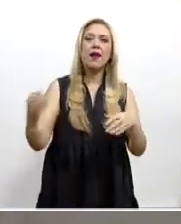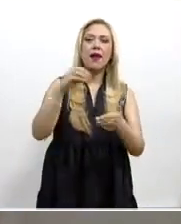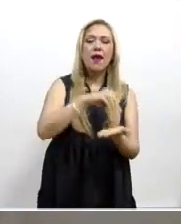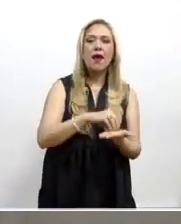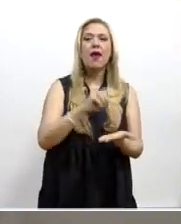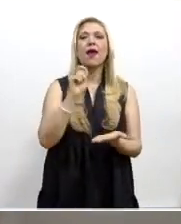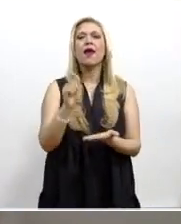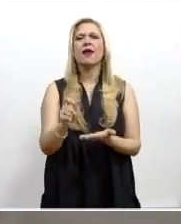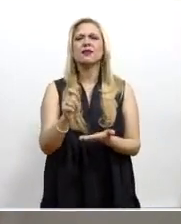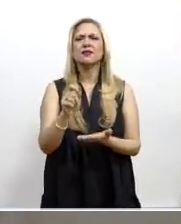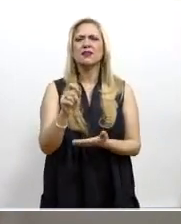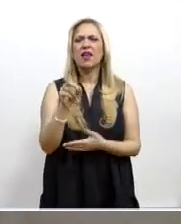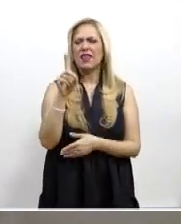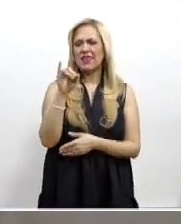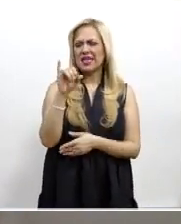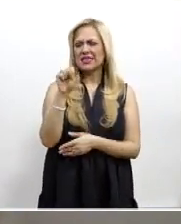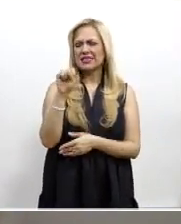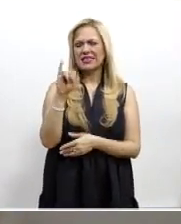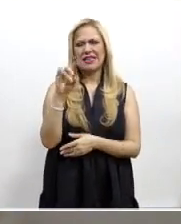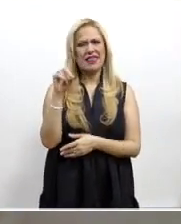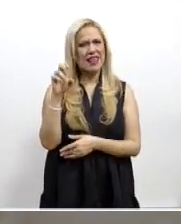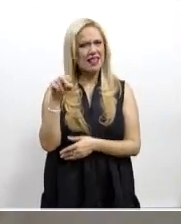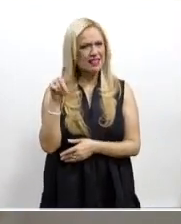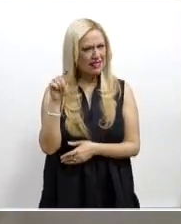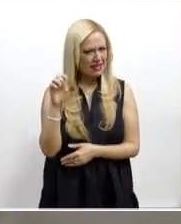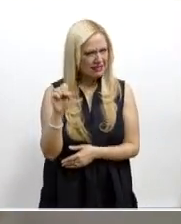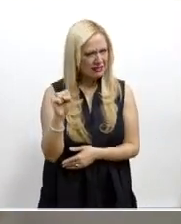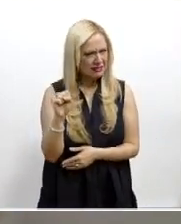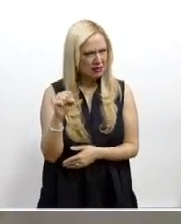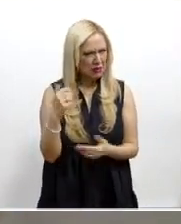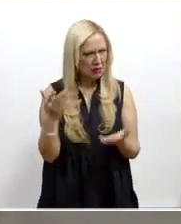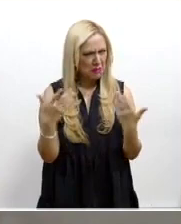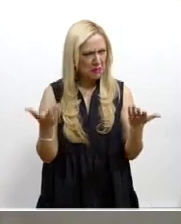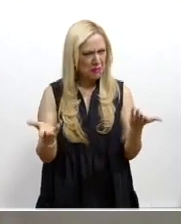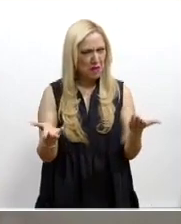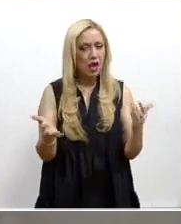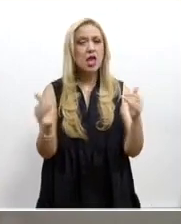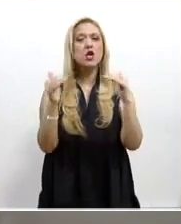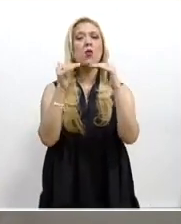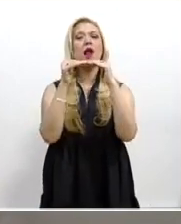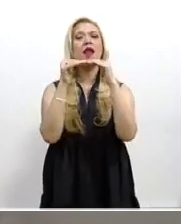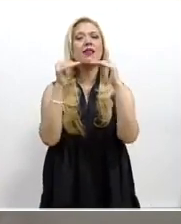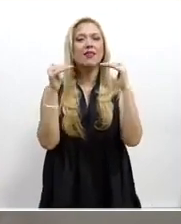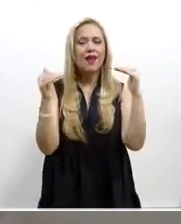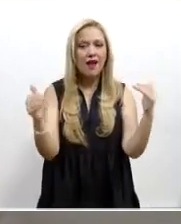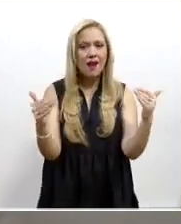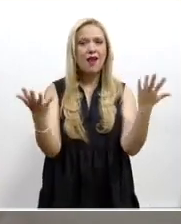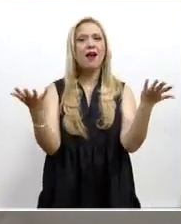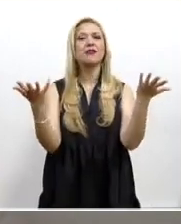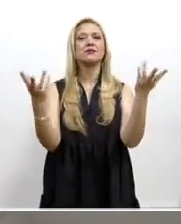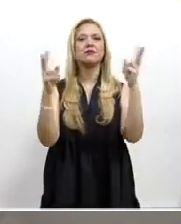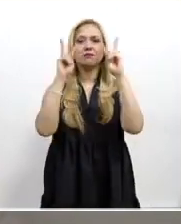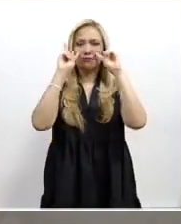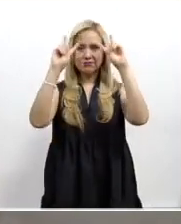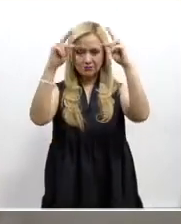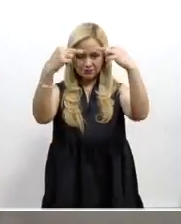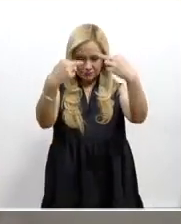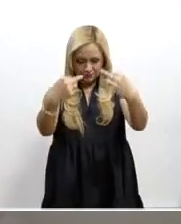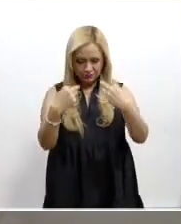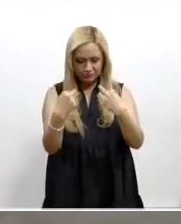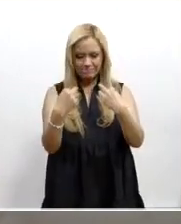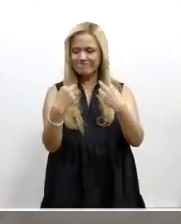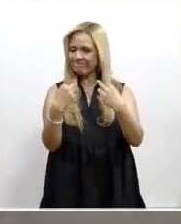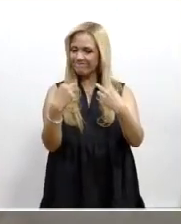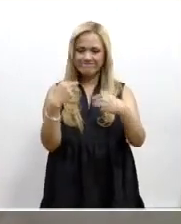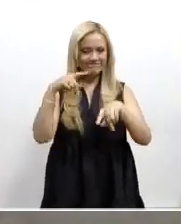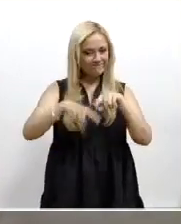masculinidades disidentes, masculinidades igualitarias, masculinidades críticas. Es una forma de